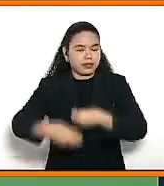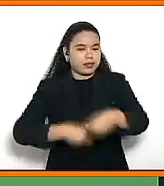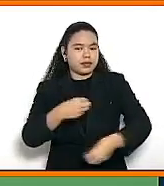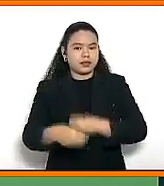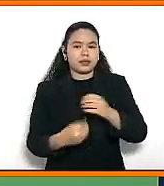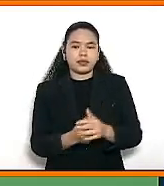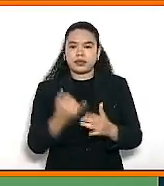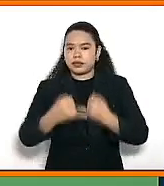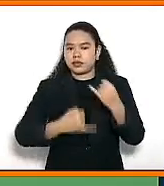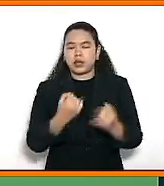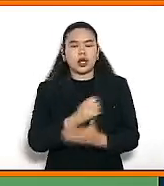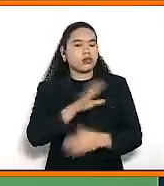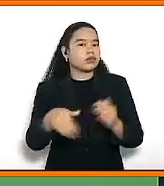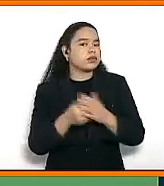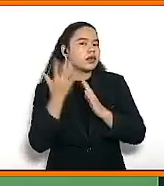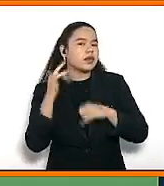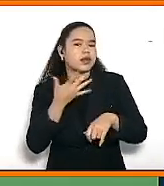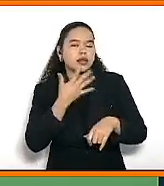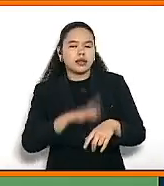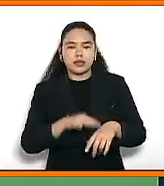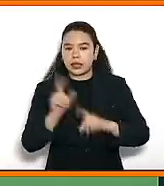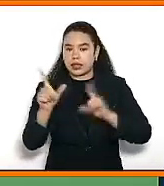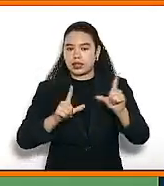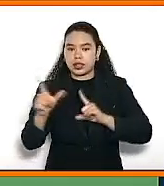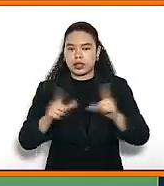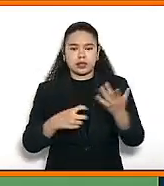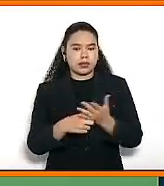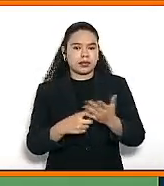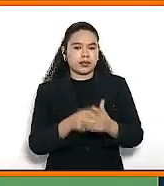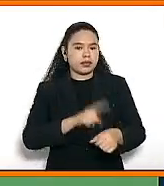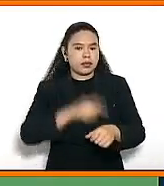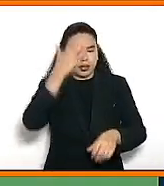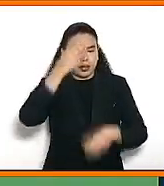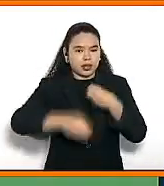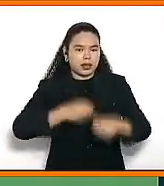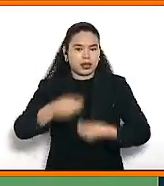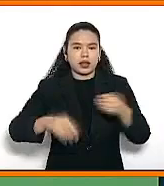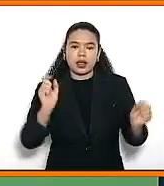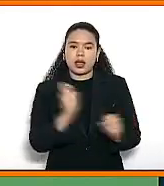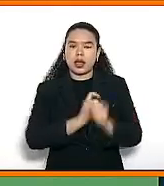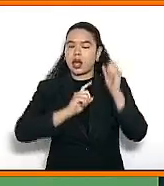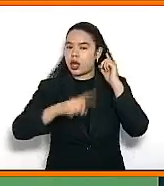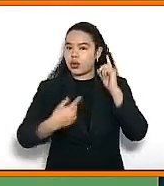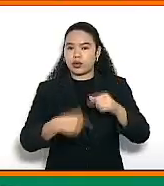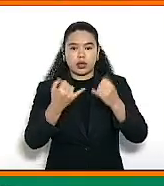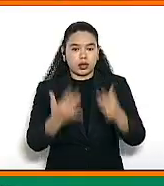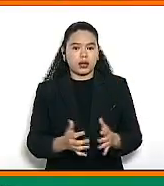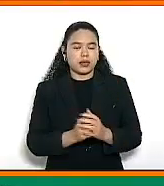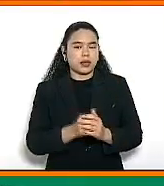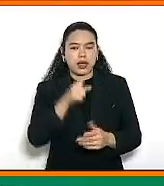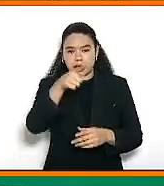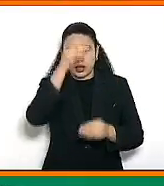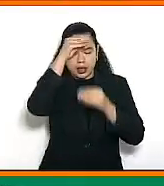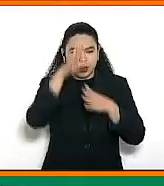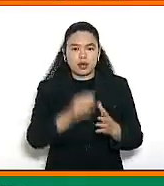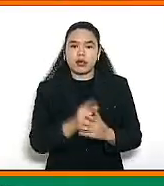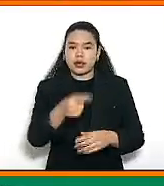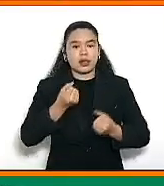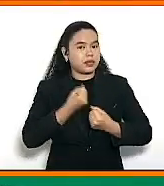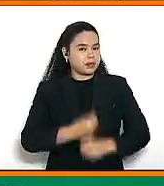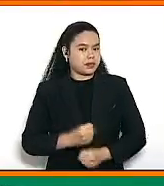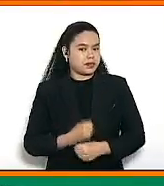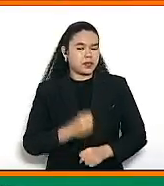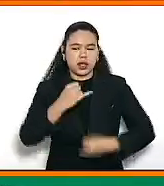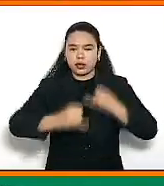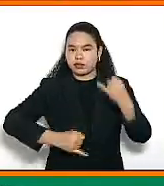esferas al juego. Te deseo suerte. Espero tengas tu boleto en mano y ahora que nuestras esferas están en juego, querido jugador, te quiero comentar que cuando te ruge el tigre,